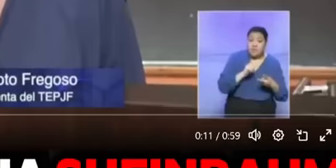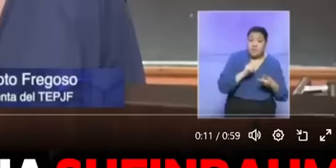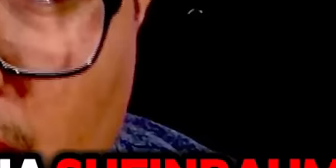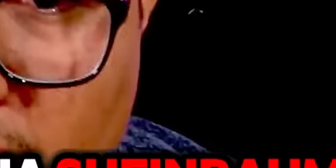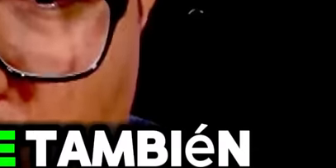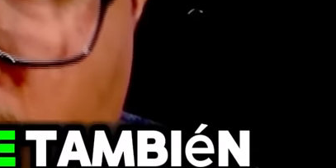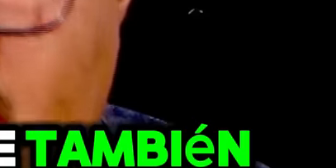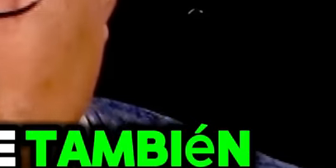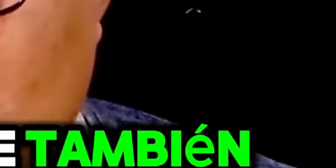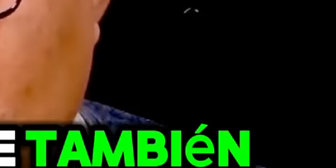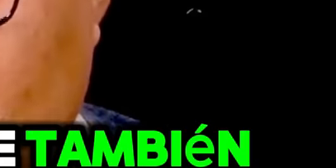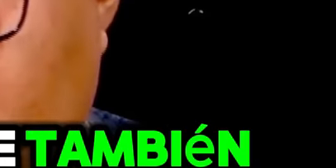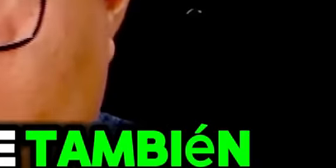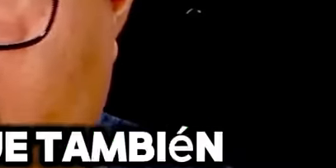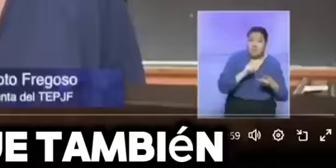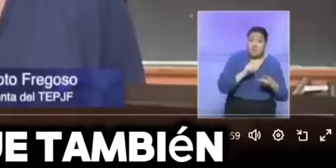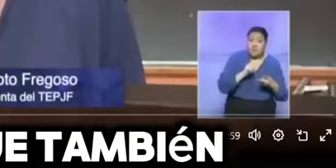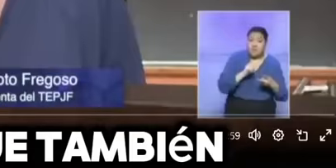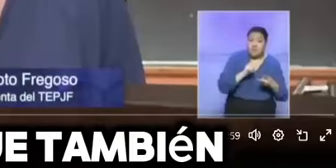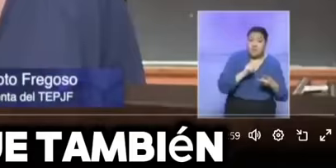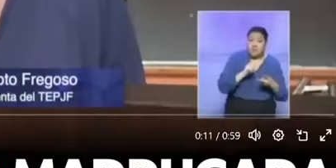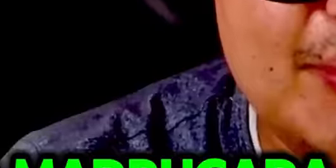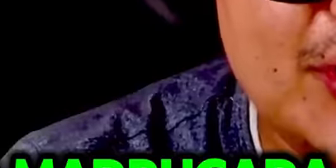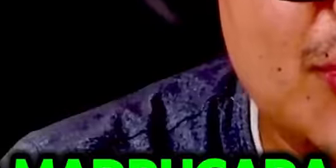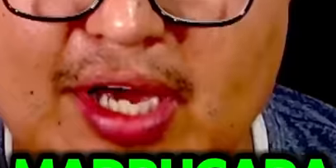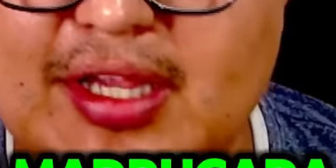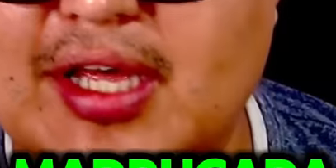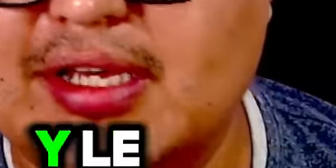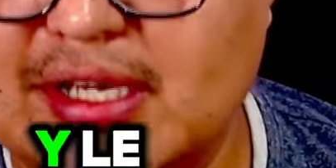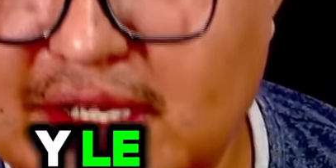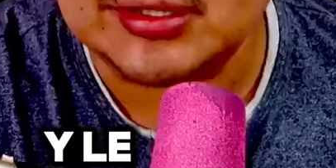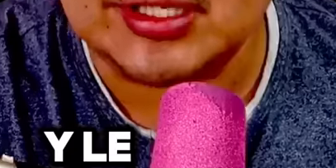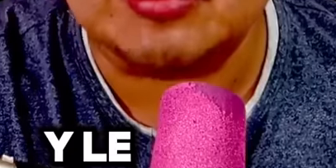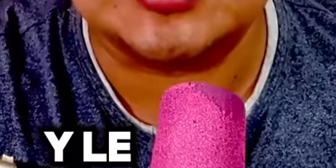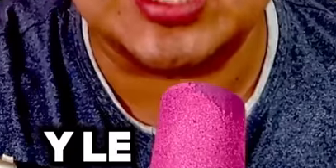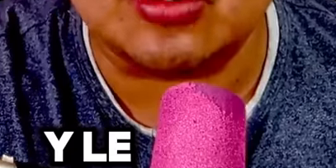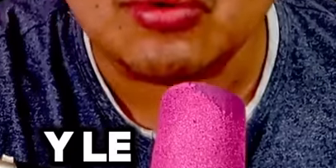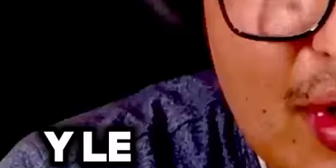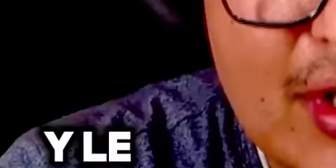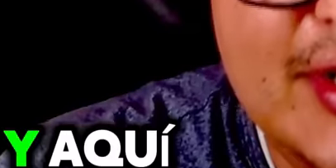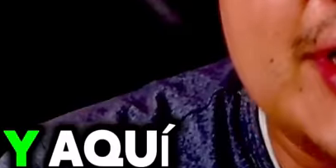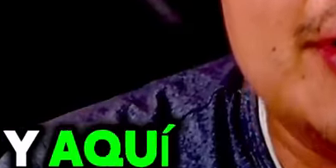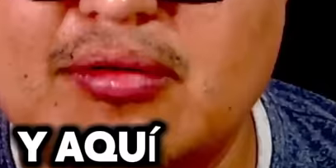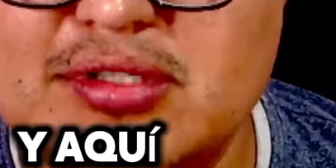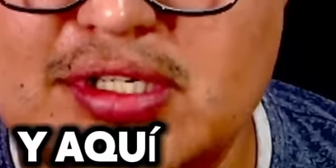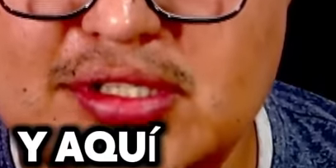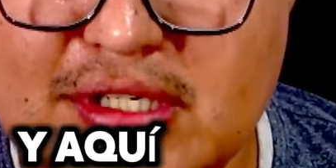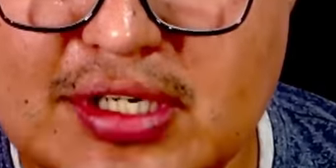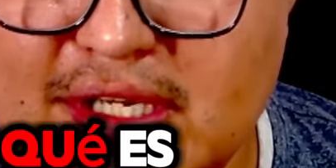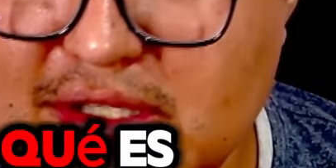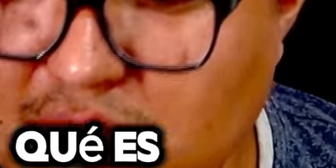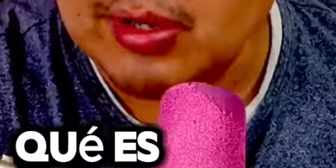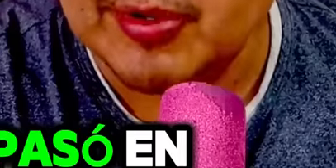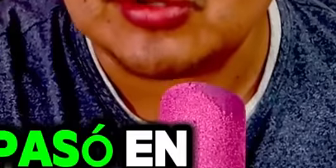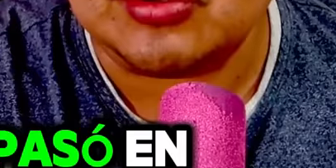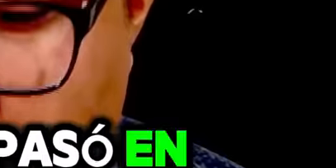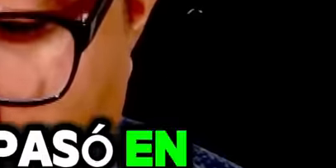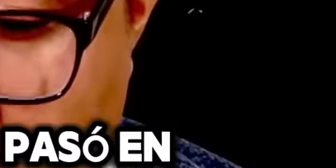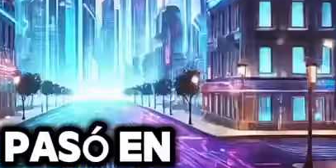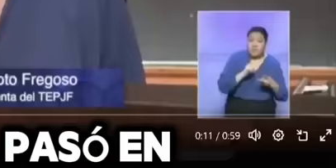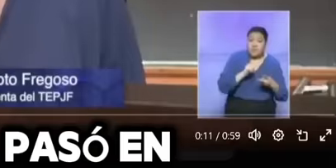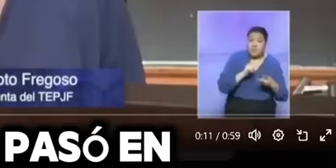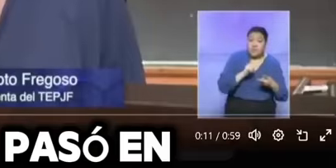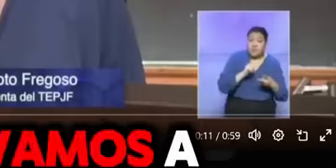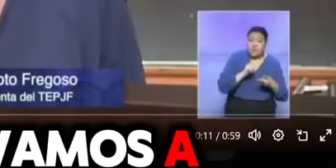Claudia Sheinbaum fue también encontrada en plena madrugada y le entrevistaron. Y aquí vamos a decir qué es lo que pasó